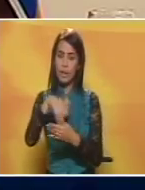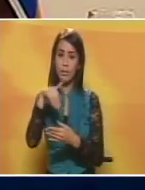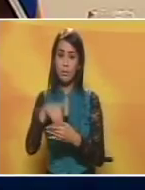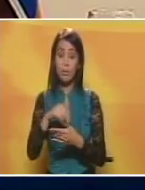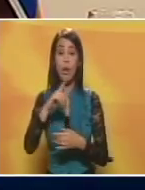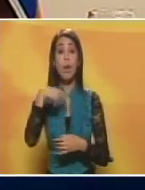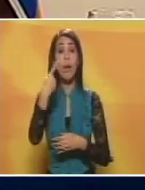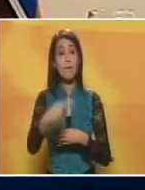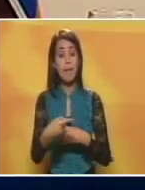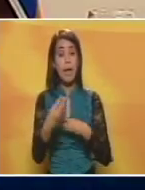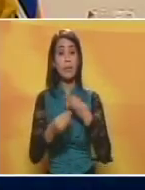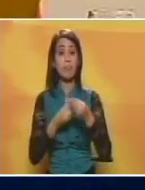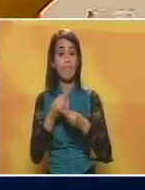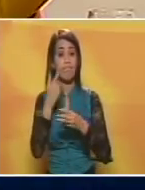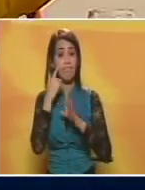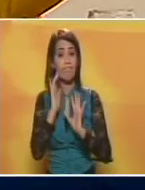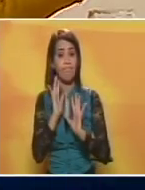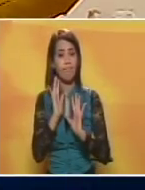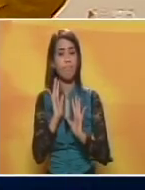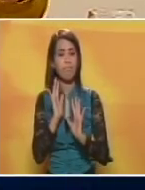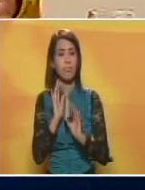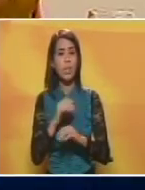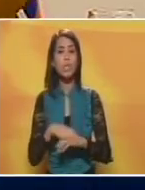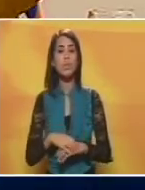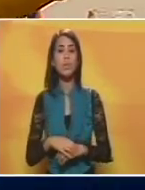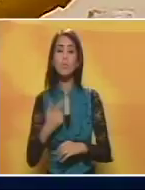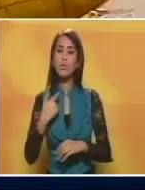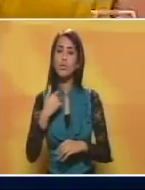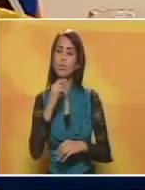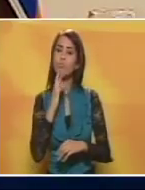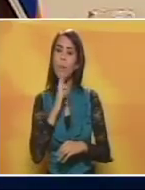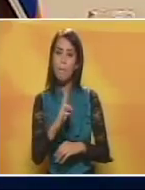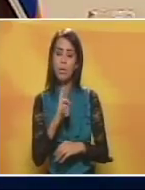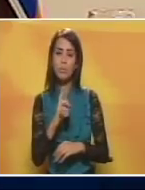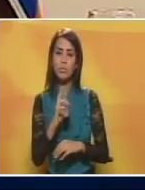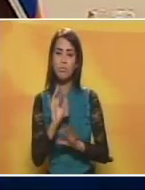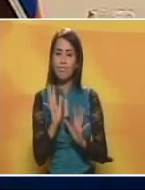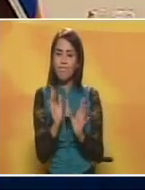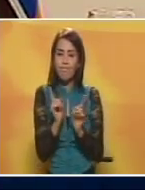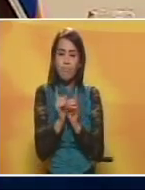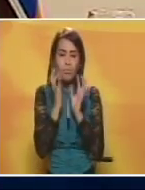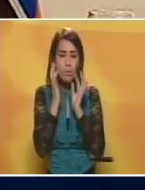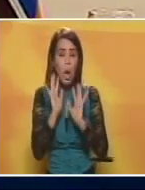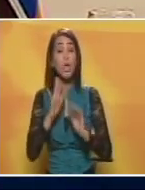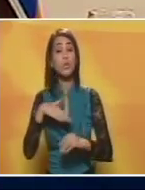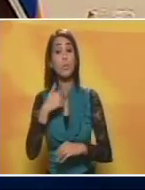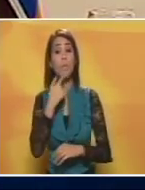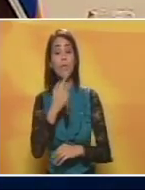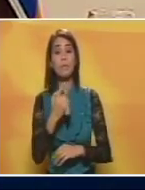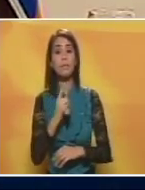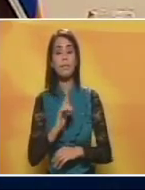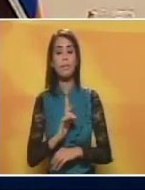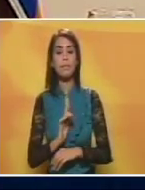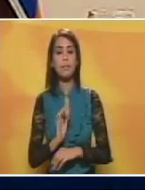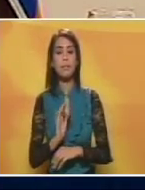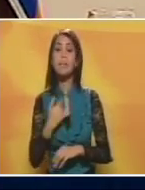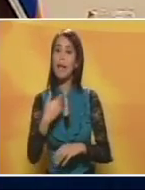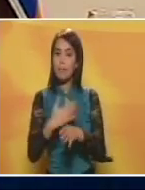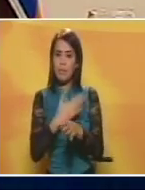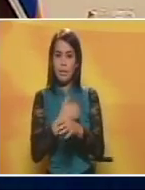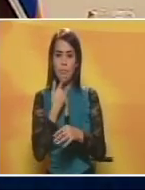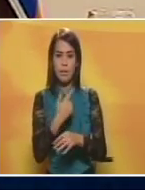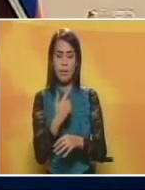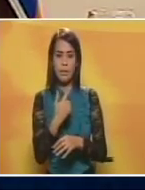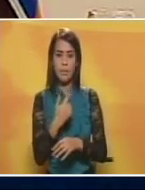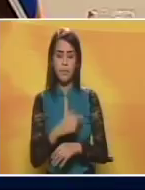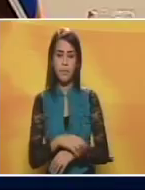hacer mañana. Entonces eso te lo contesto exhaustivamente. Sí te puedo decir algo que ya mencioné,